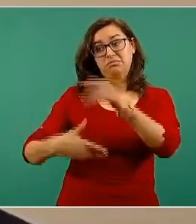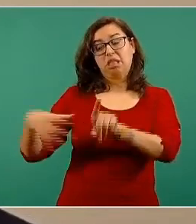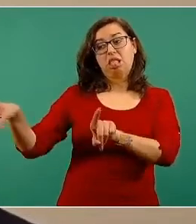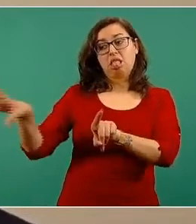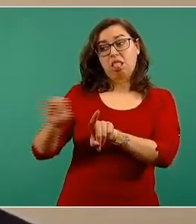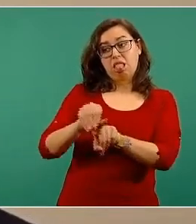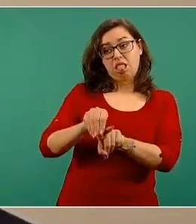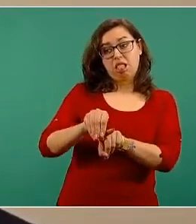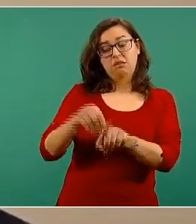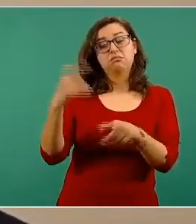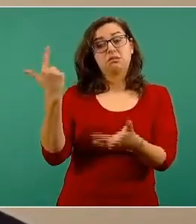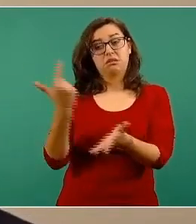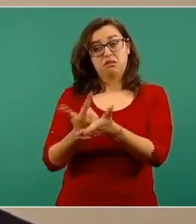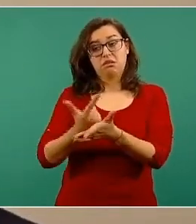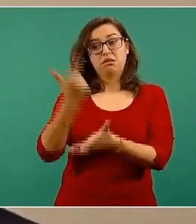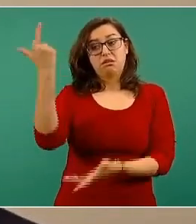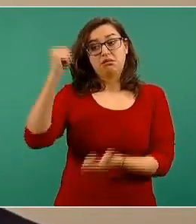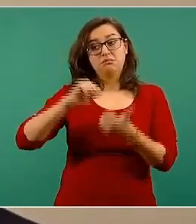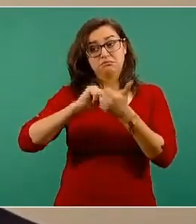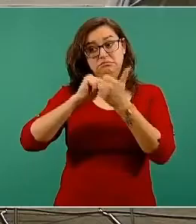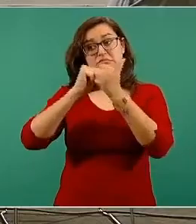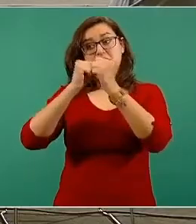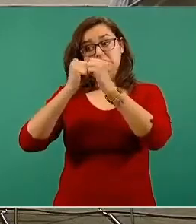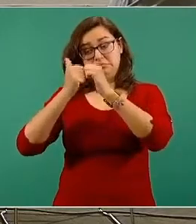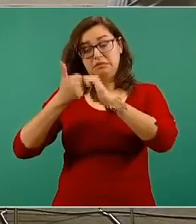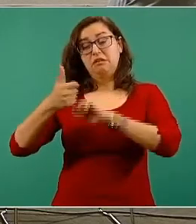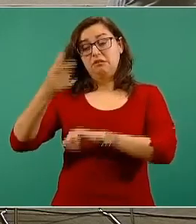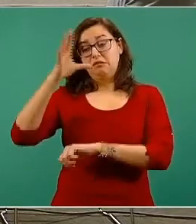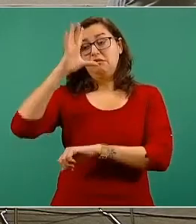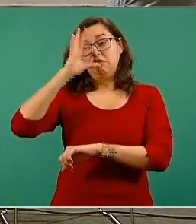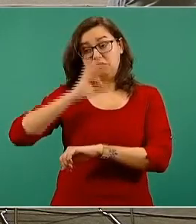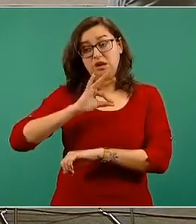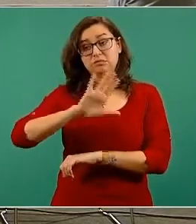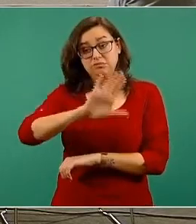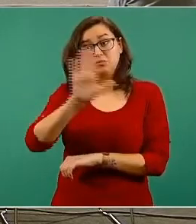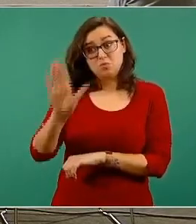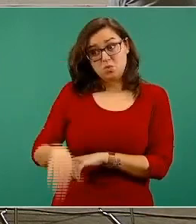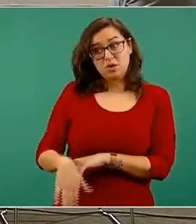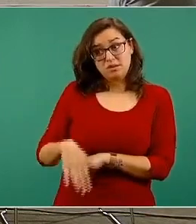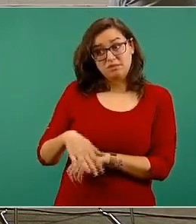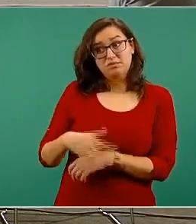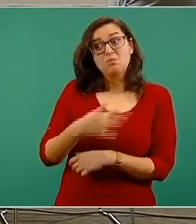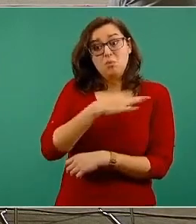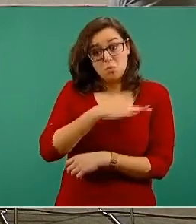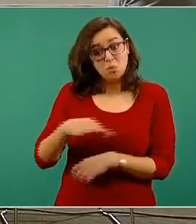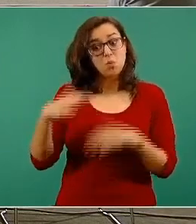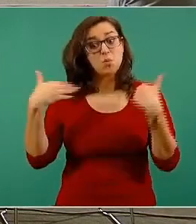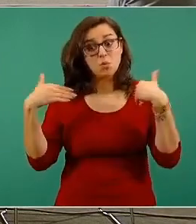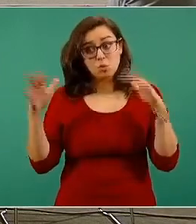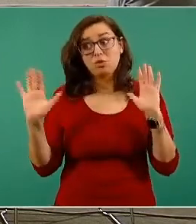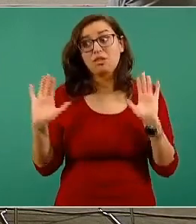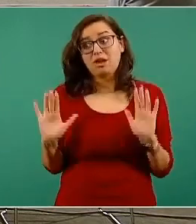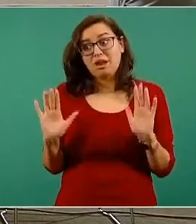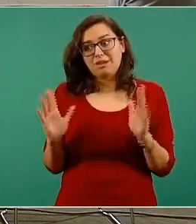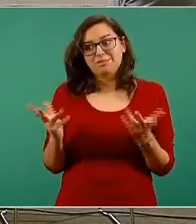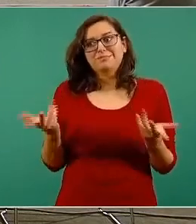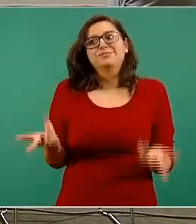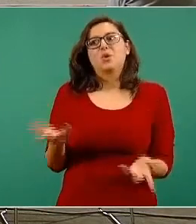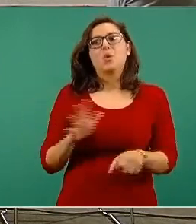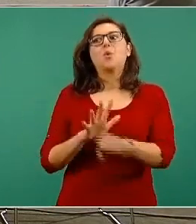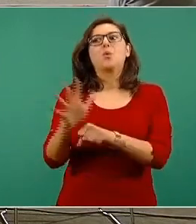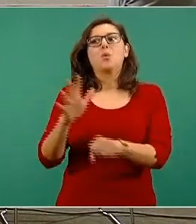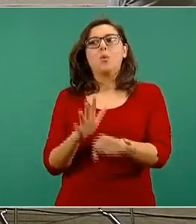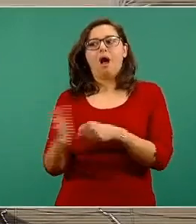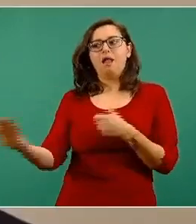esa enfermedad grave se complique y pueda generar una defunción. Entonces es un riesgo mucho mayor el que se